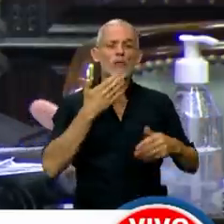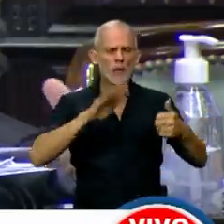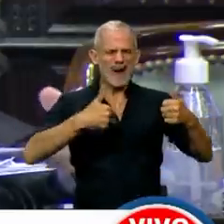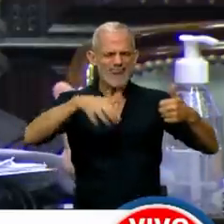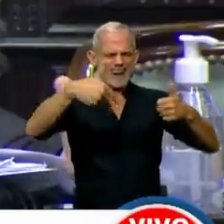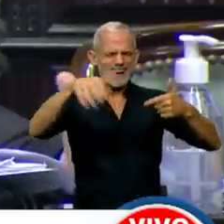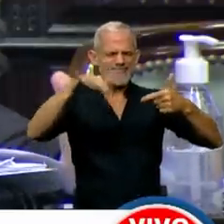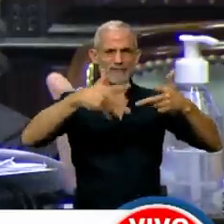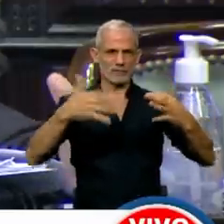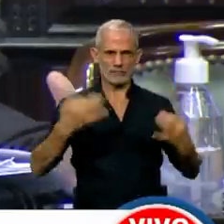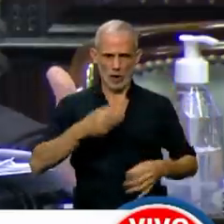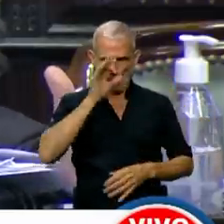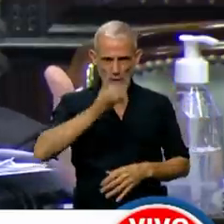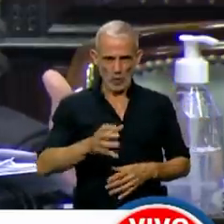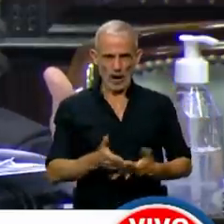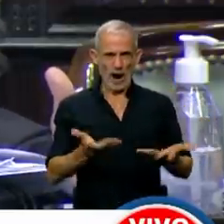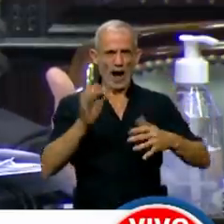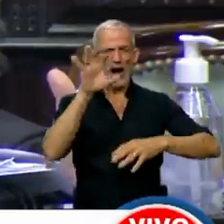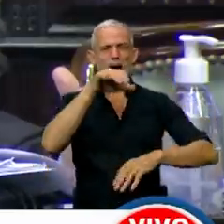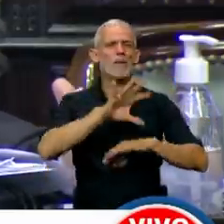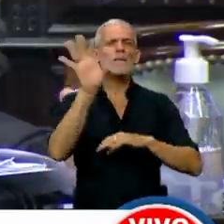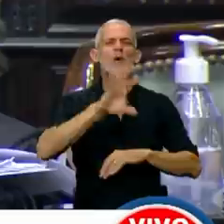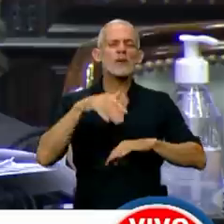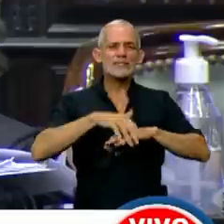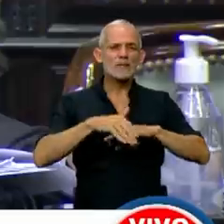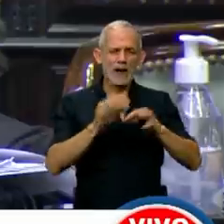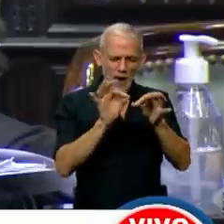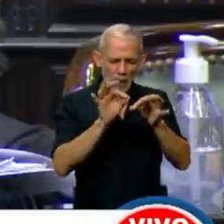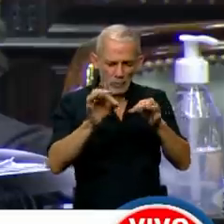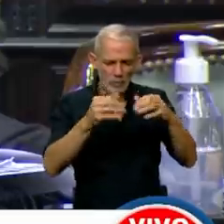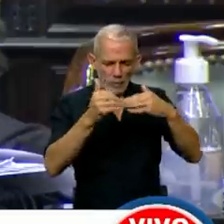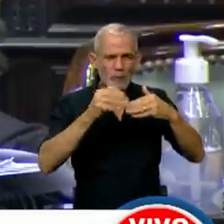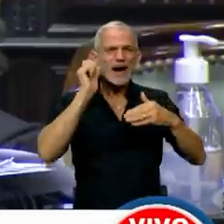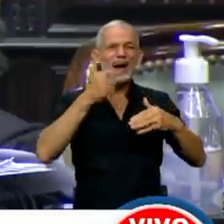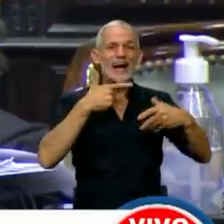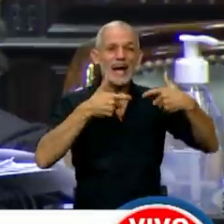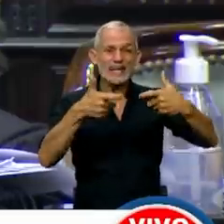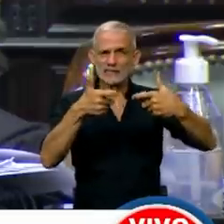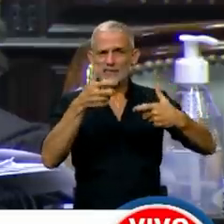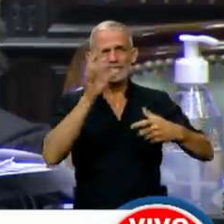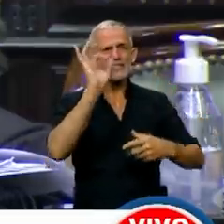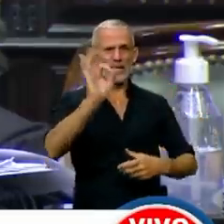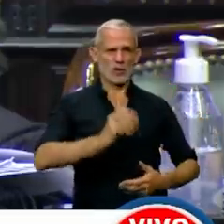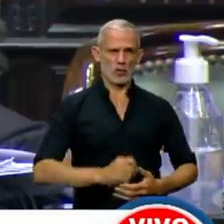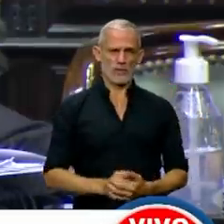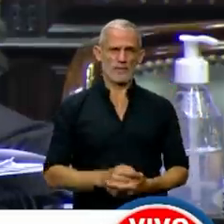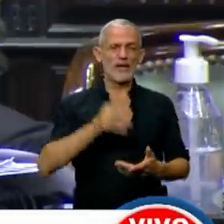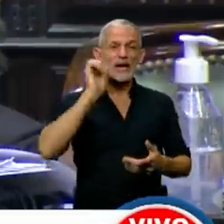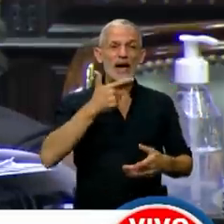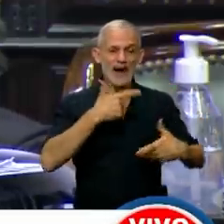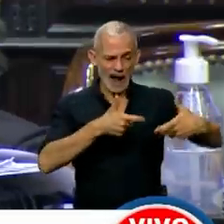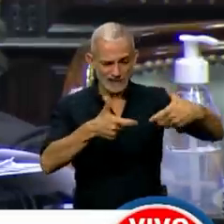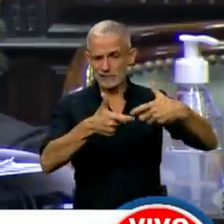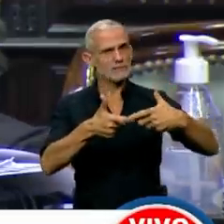y que nunca se cumplen nuestra provincia no tiene un solo metro de gas natural y gas natural no es la posibilidad